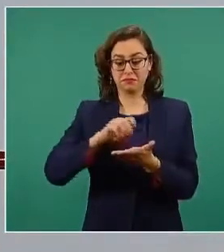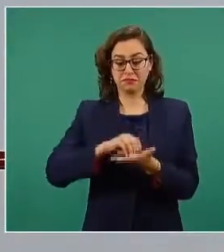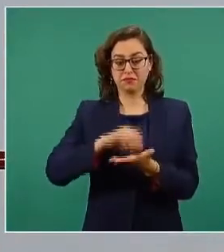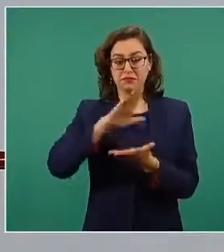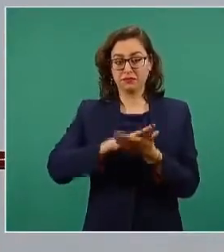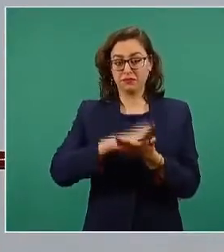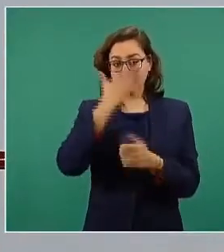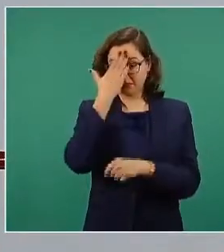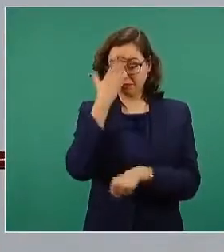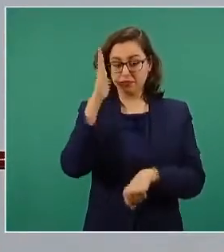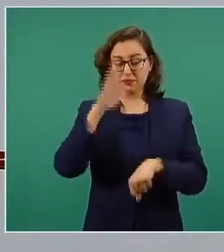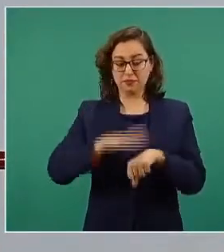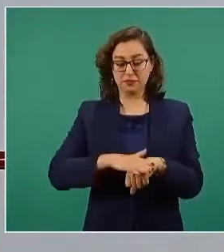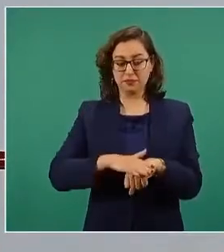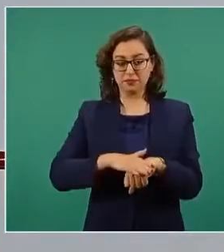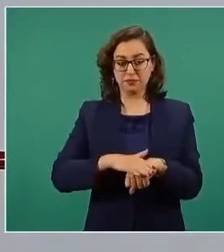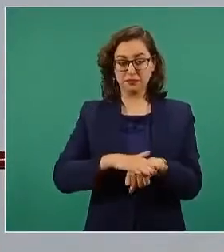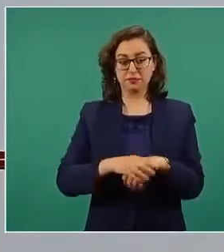los memoriales de Culhuacán.